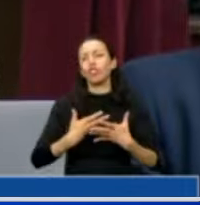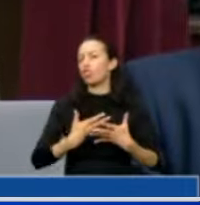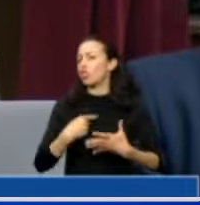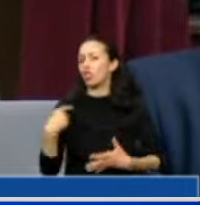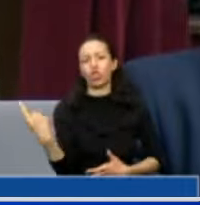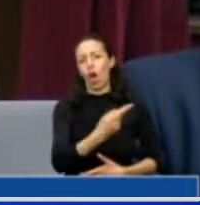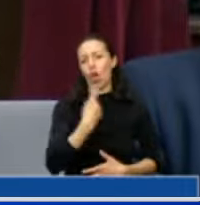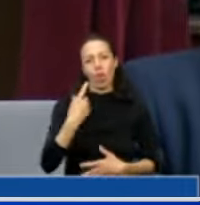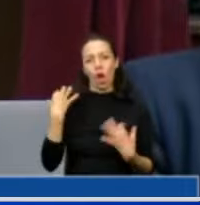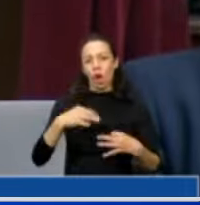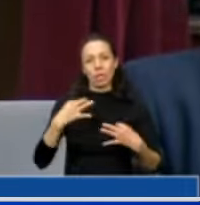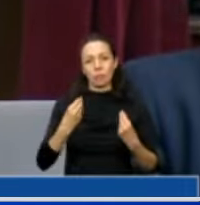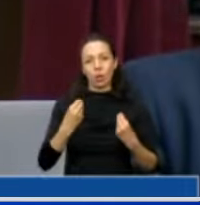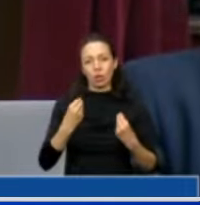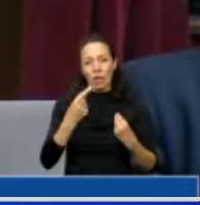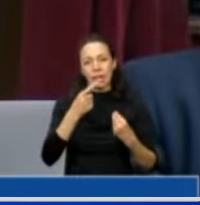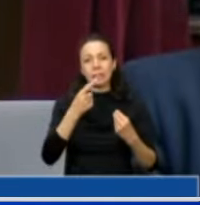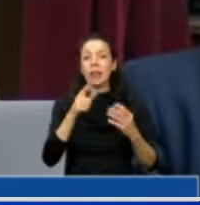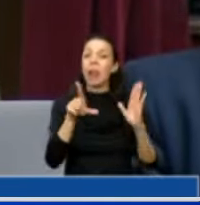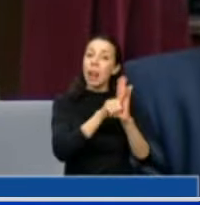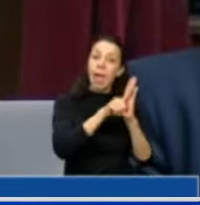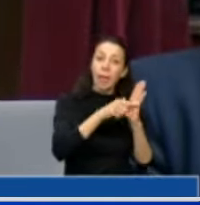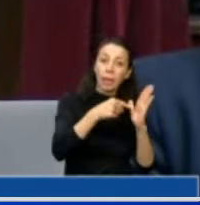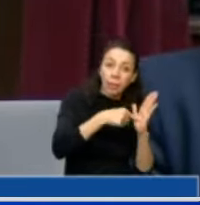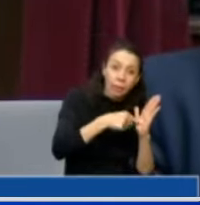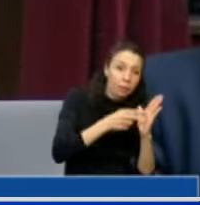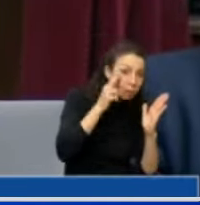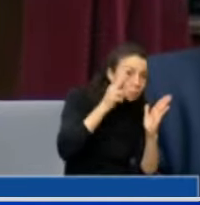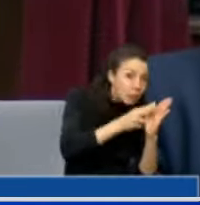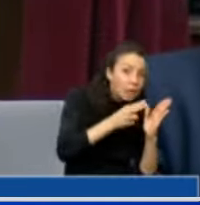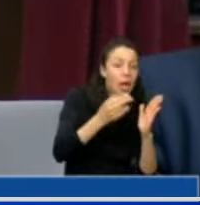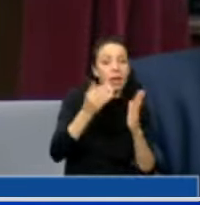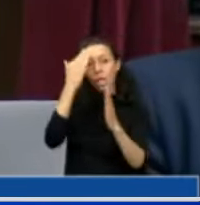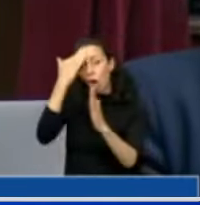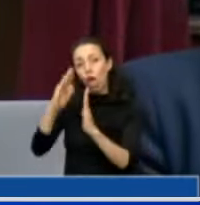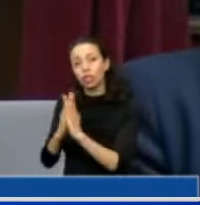al Congreso de la falta de gestión de él y de la falta